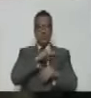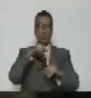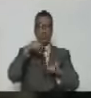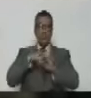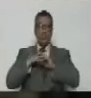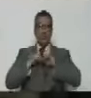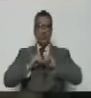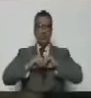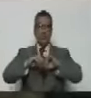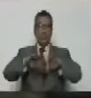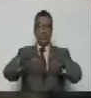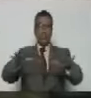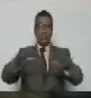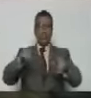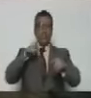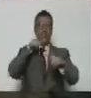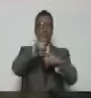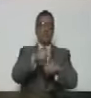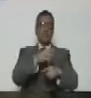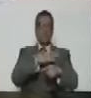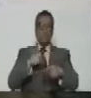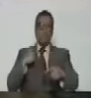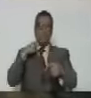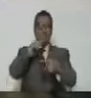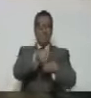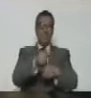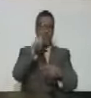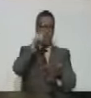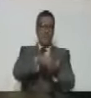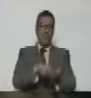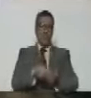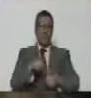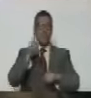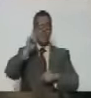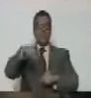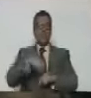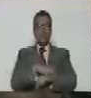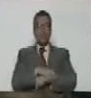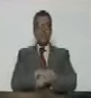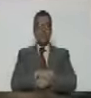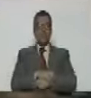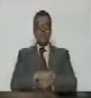expansionista, injerencista, sino que también